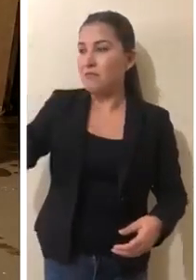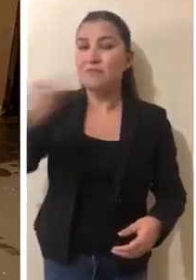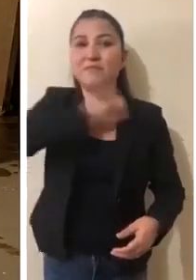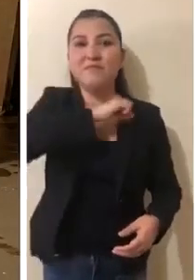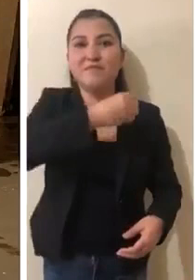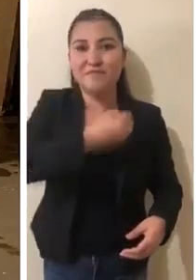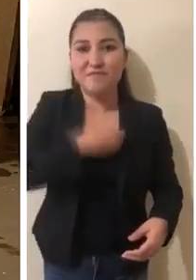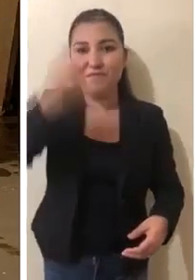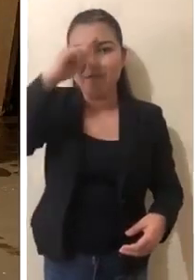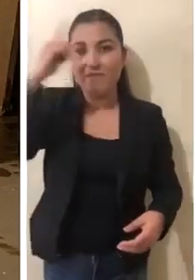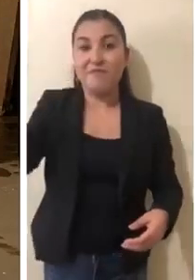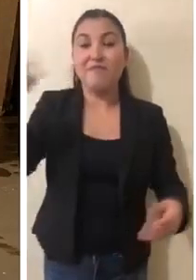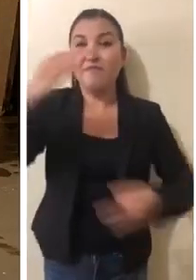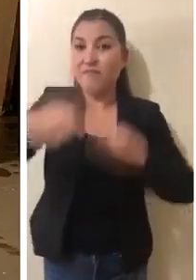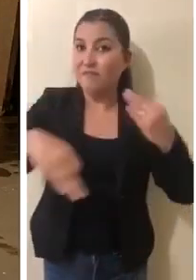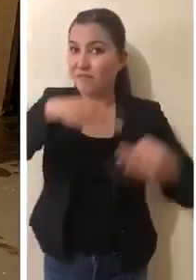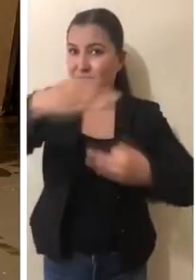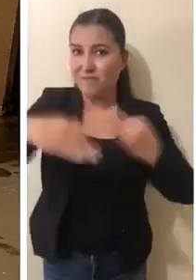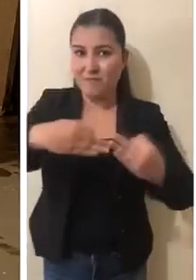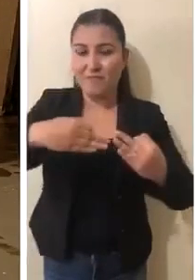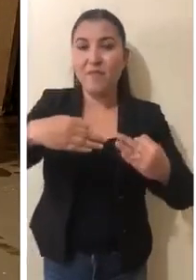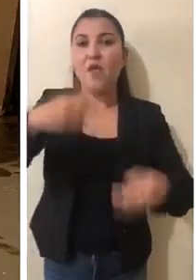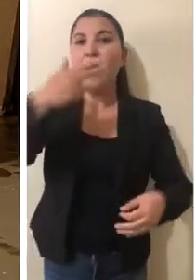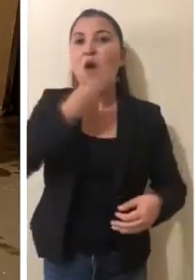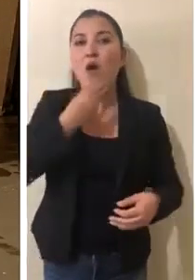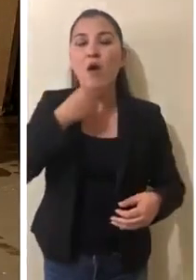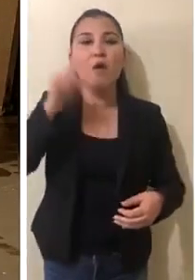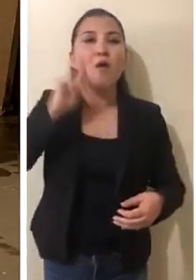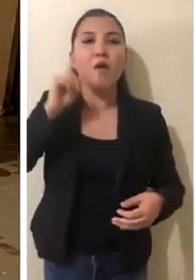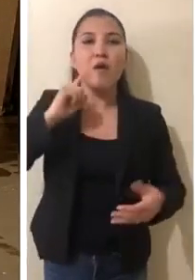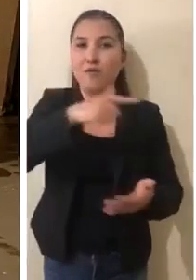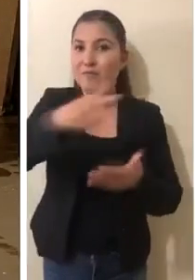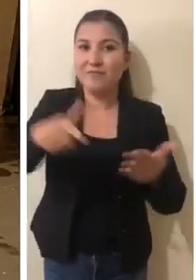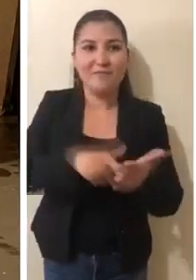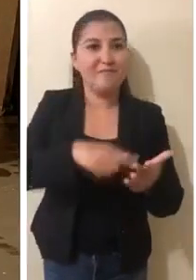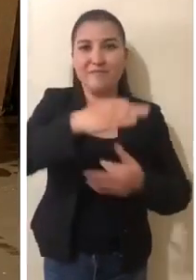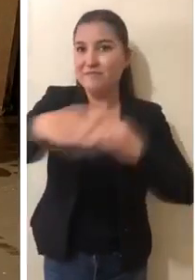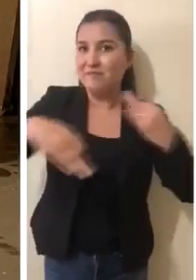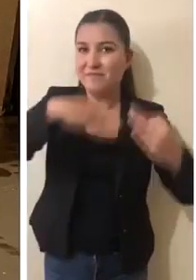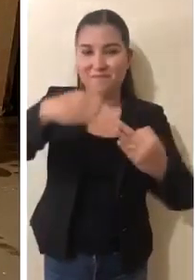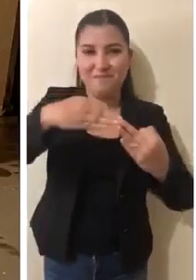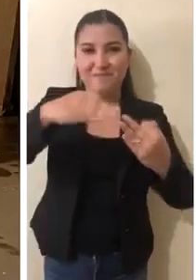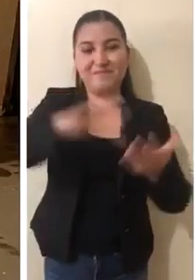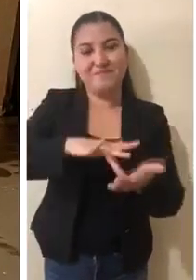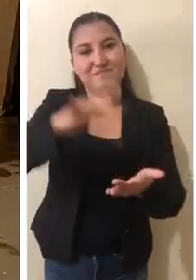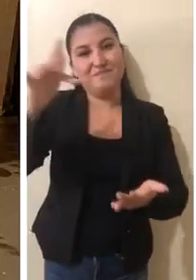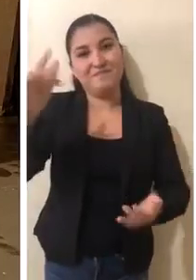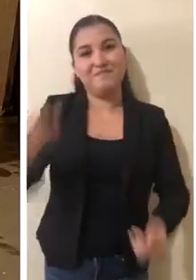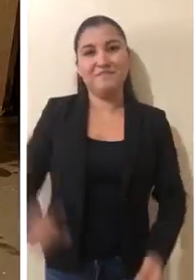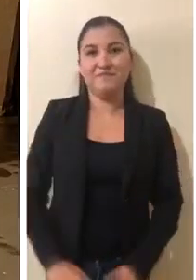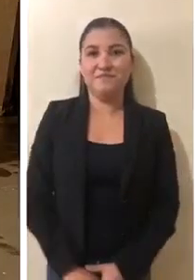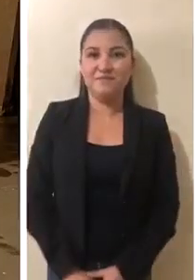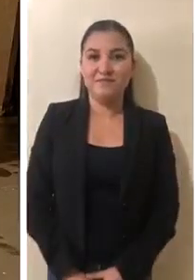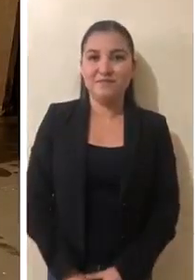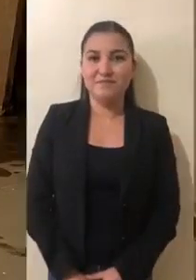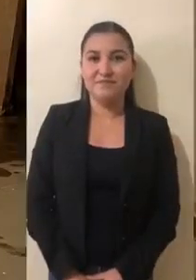Salud, salud universal para todos, para todas y